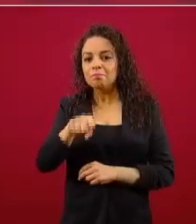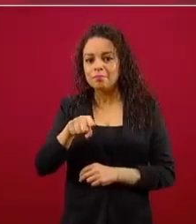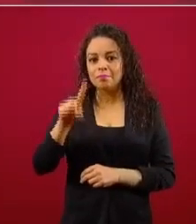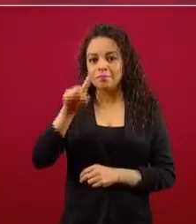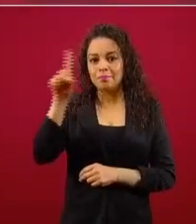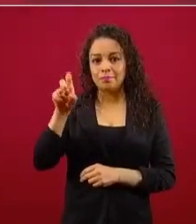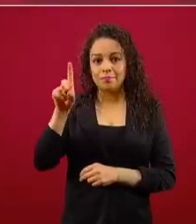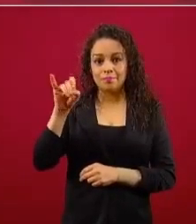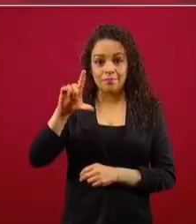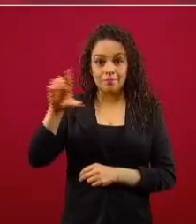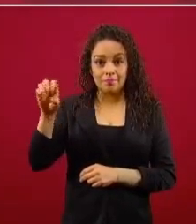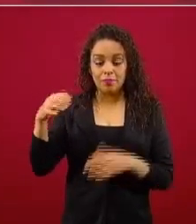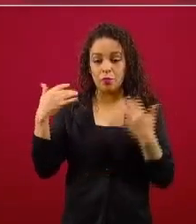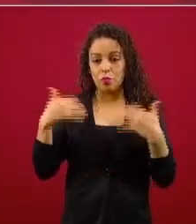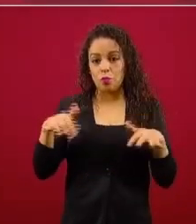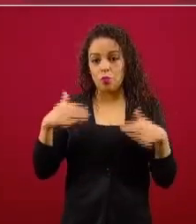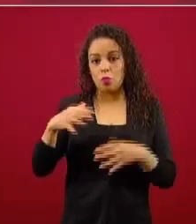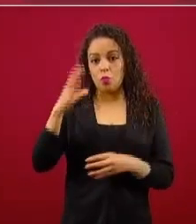endeudó al país,